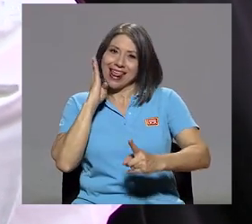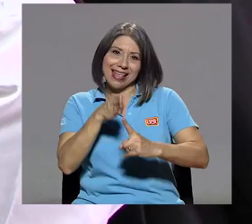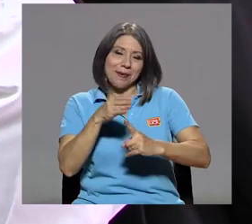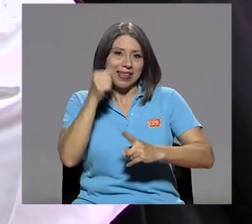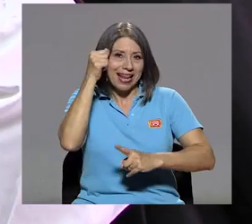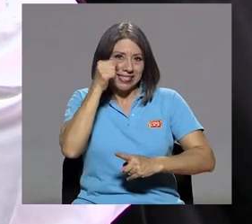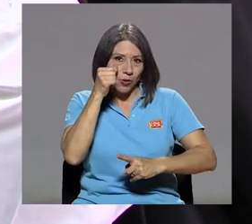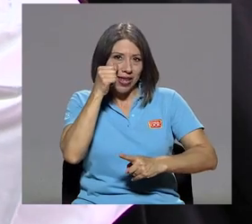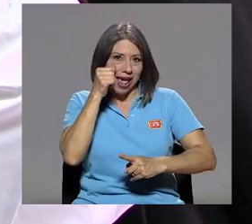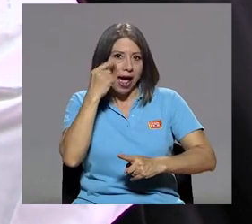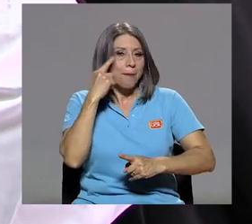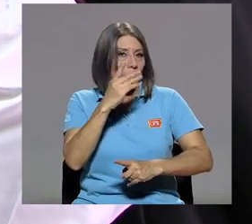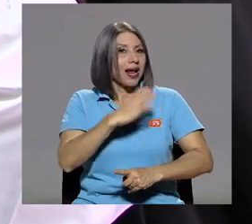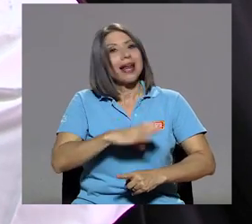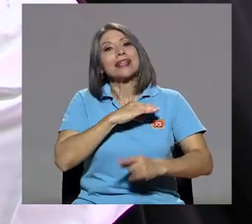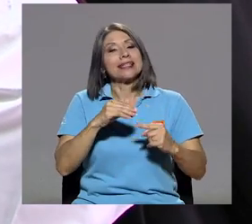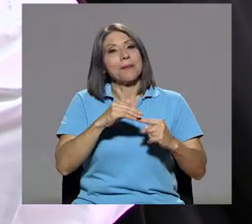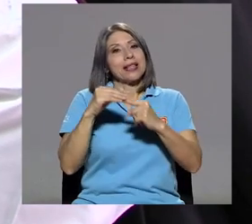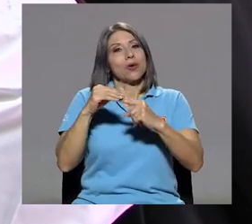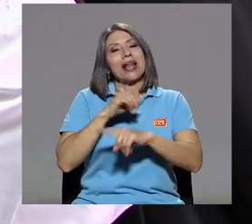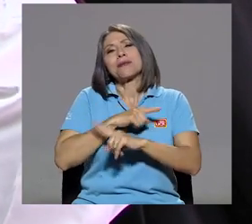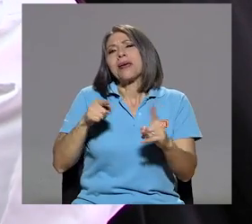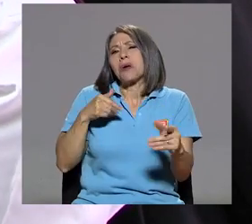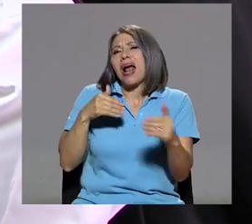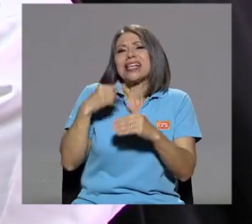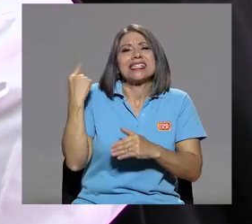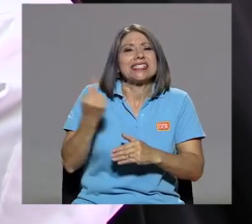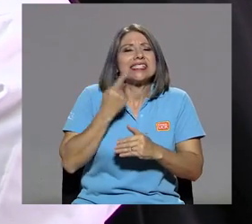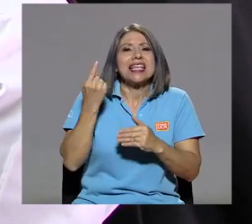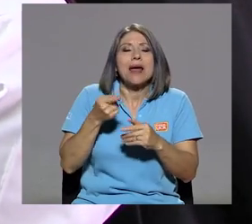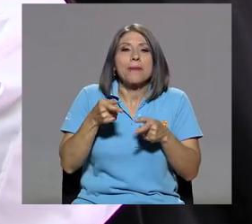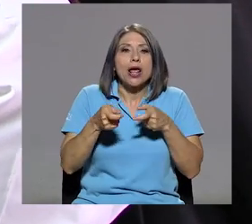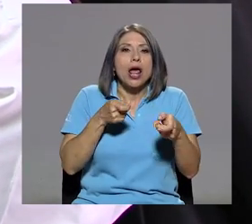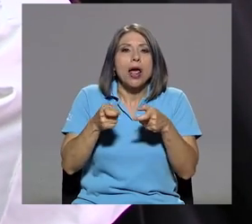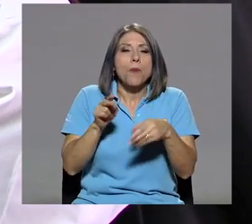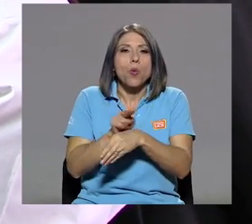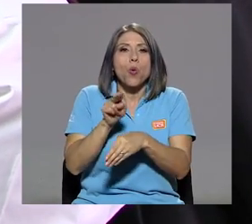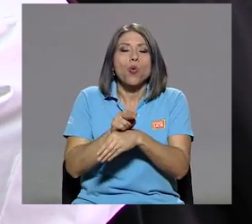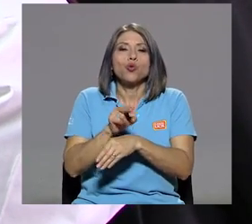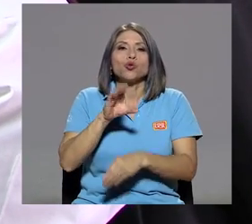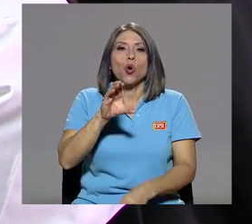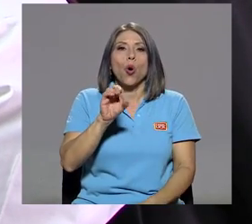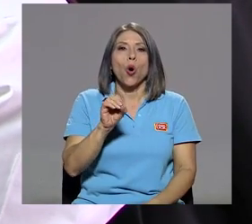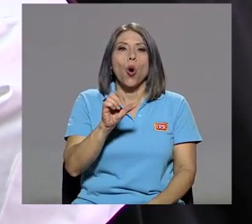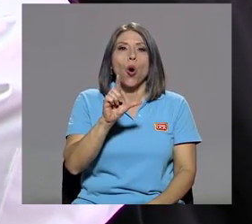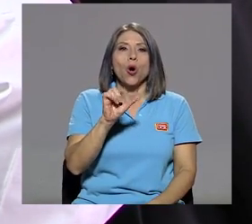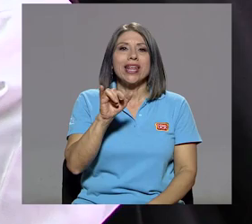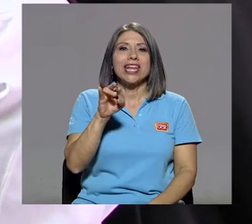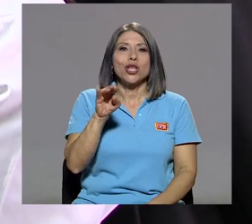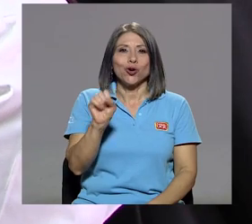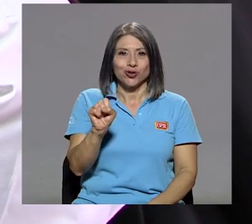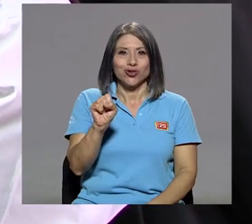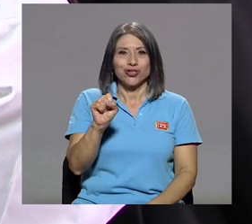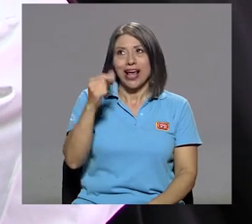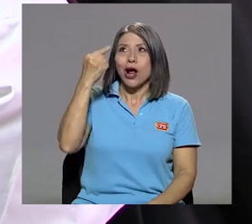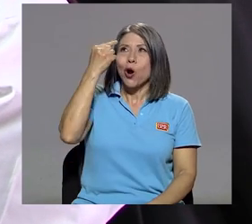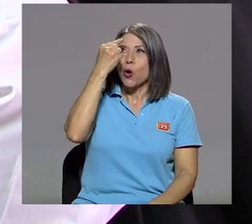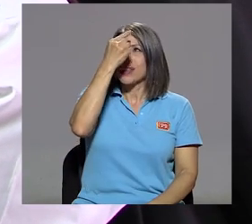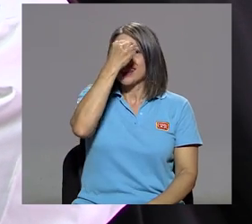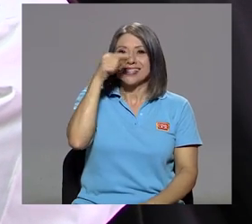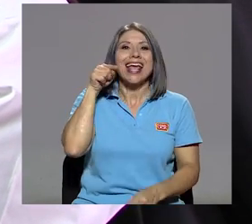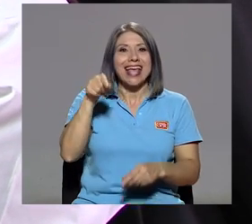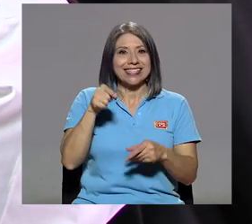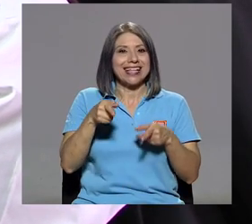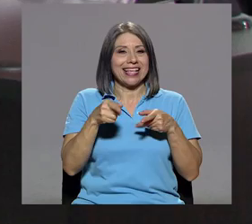características particulares. Pero casi siempre el manejo con colirios, que son el nombre de las gotas oculares, pues es el manejo inicial y